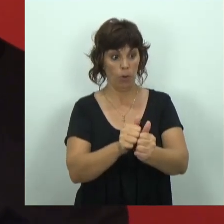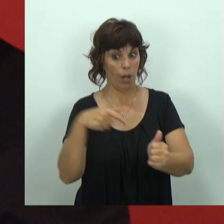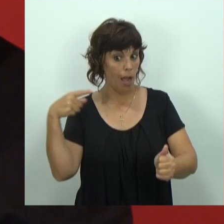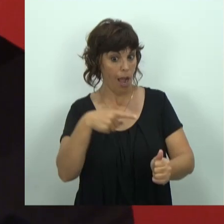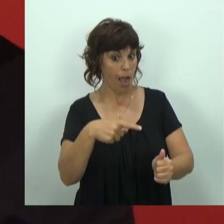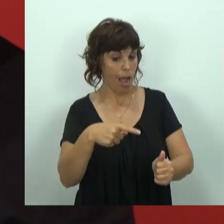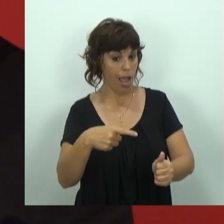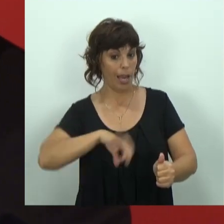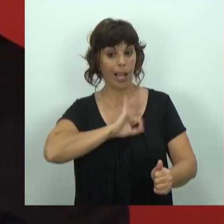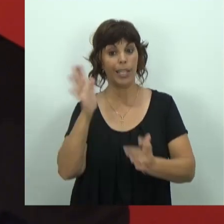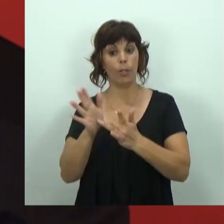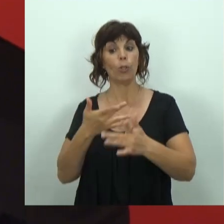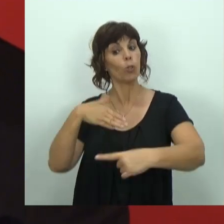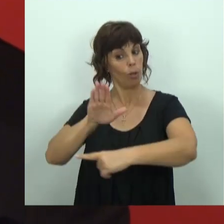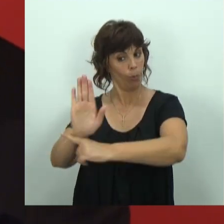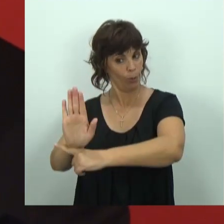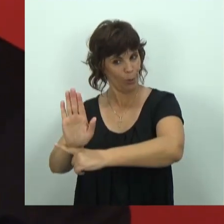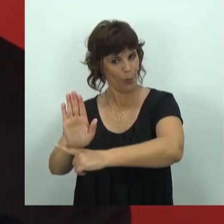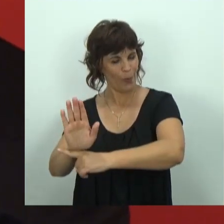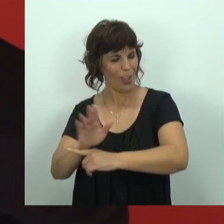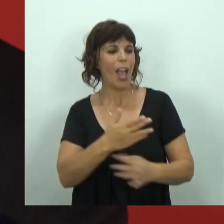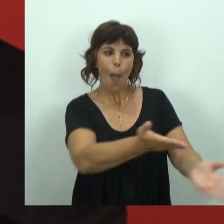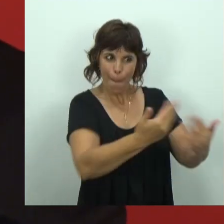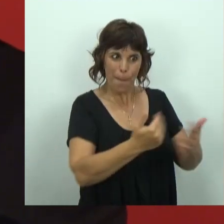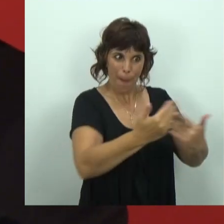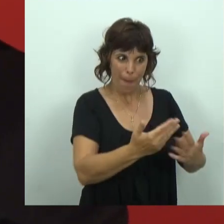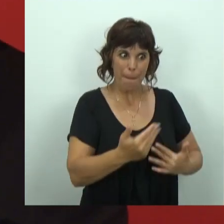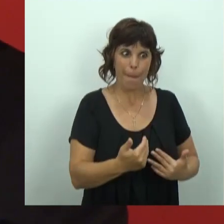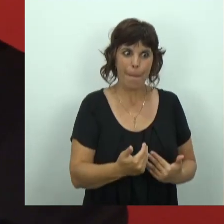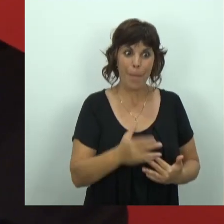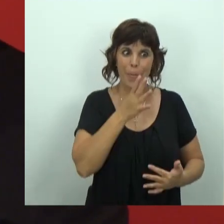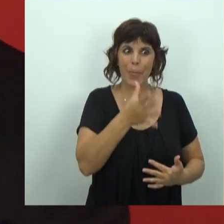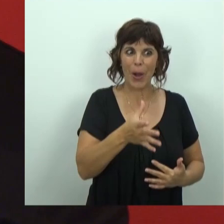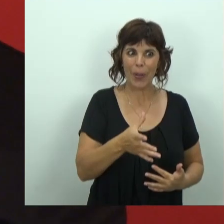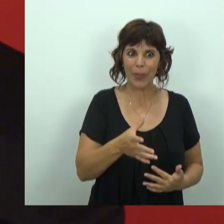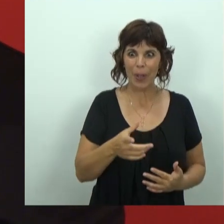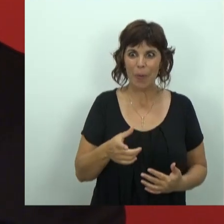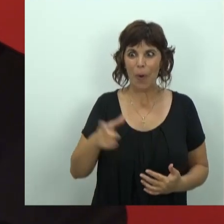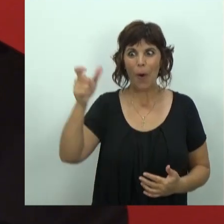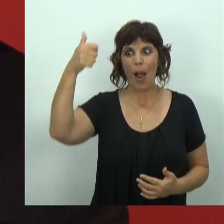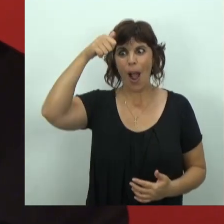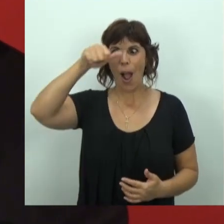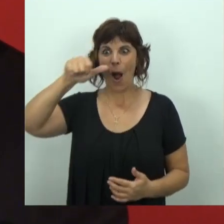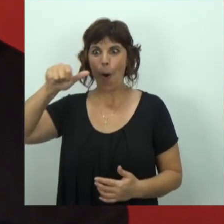Fue Andrés el que le dijo: ven, ven, hemos encontrado a alguien, quiero que le oigas.